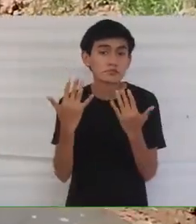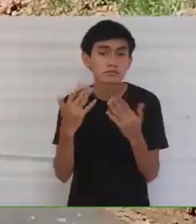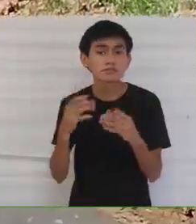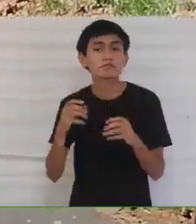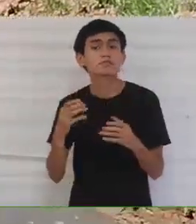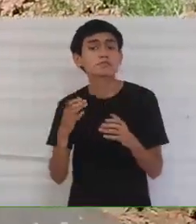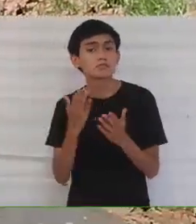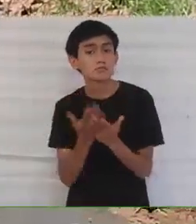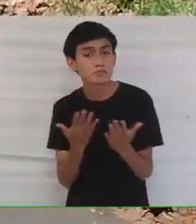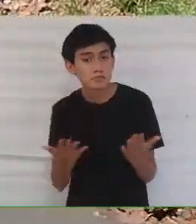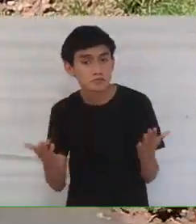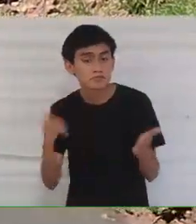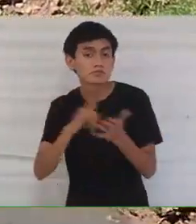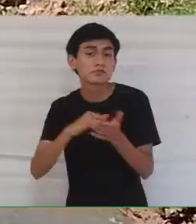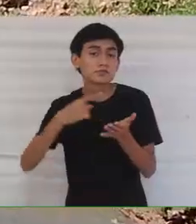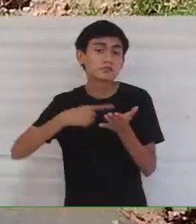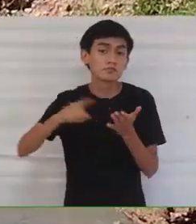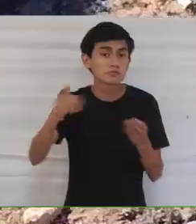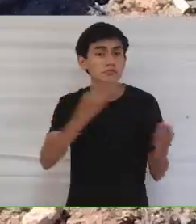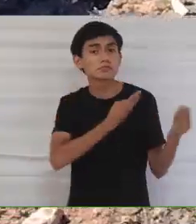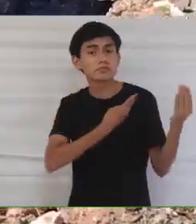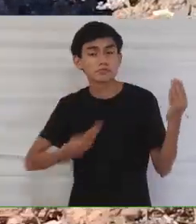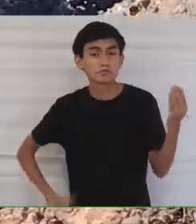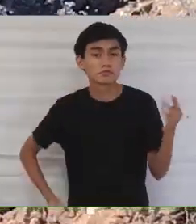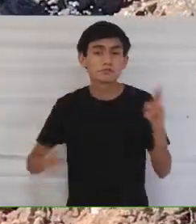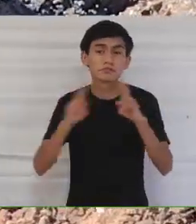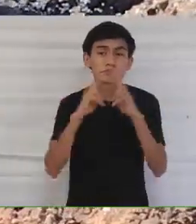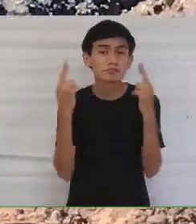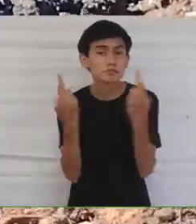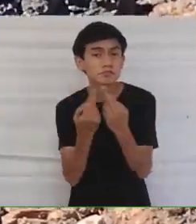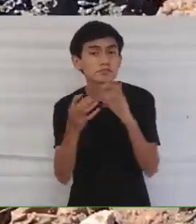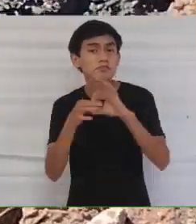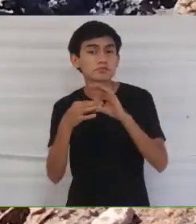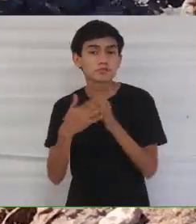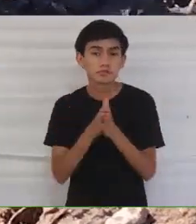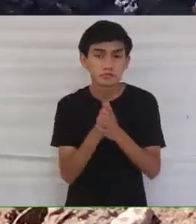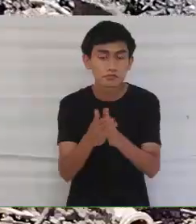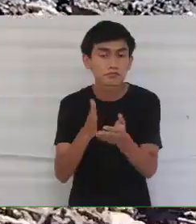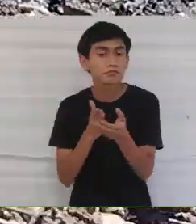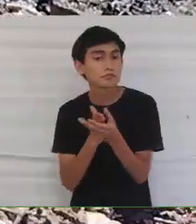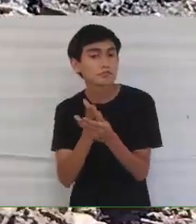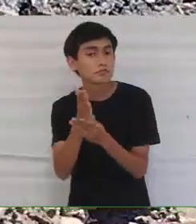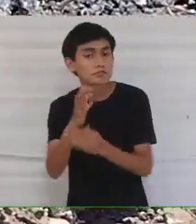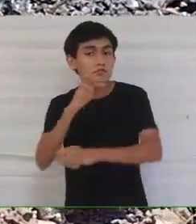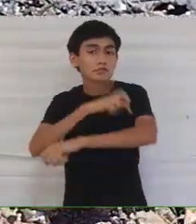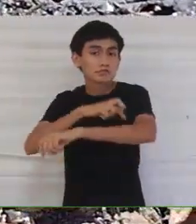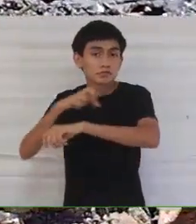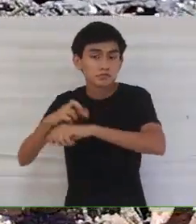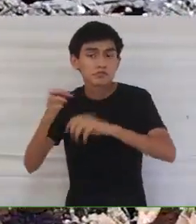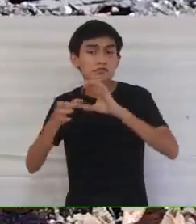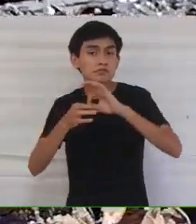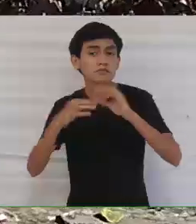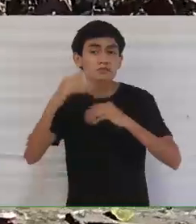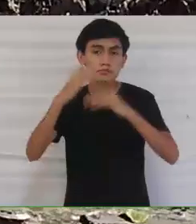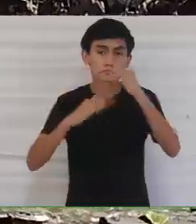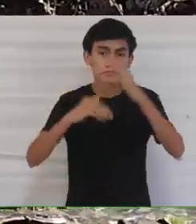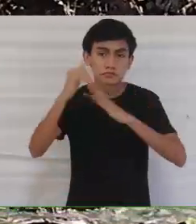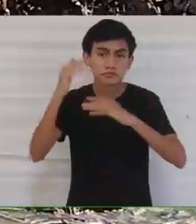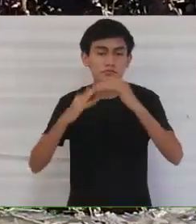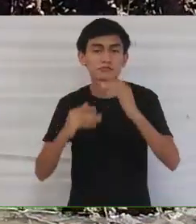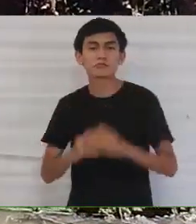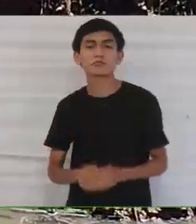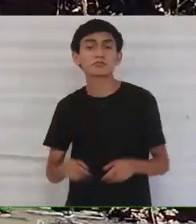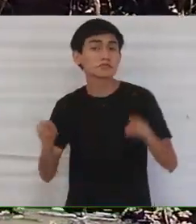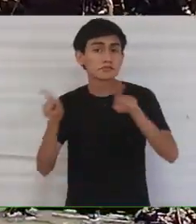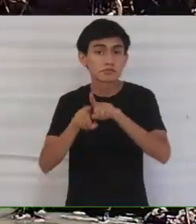que envía el gobierno regional de Ucayali a través del Programa Regional de Infraestructura Multisectorial.